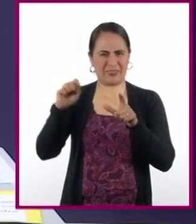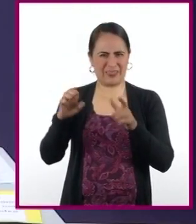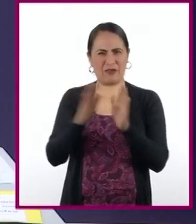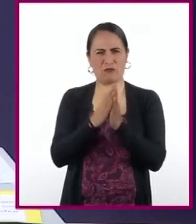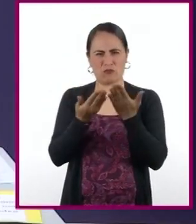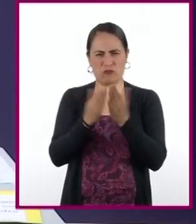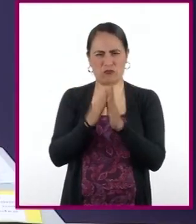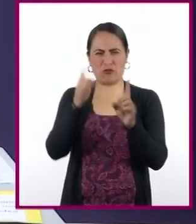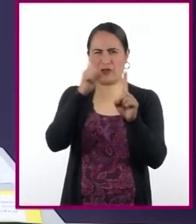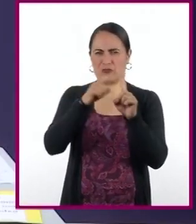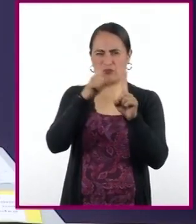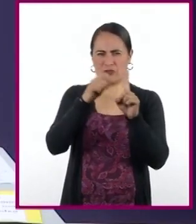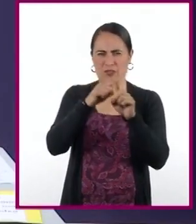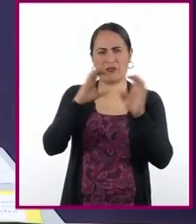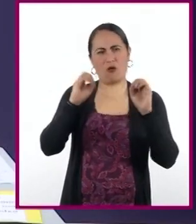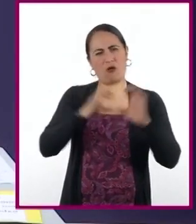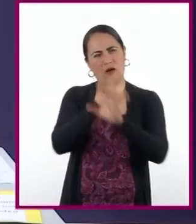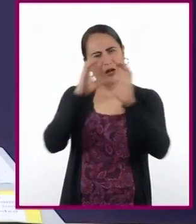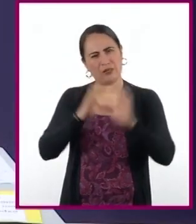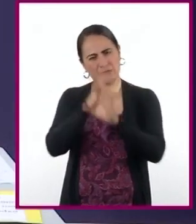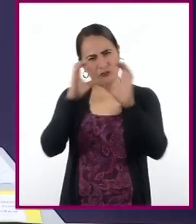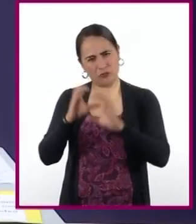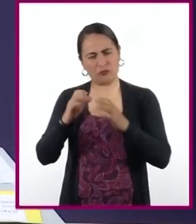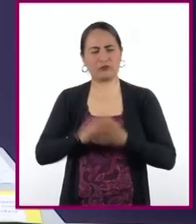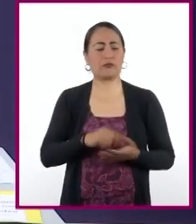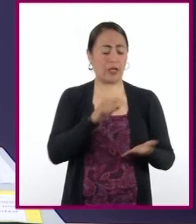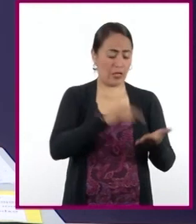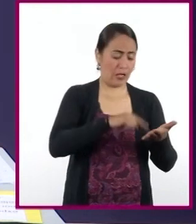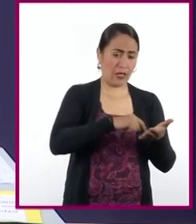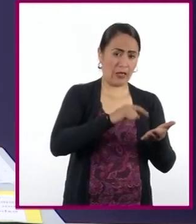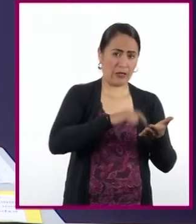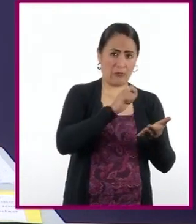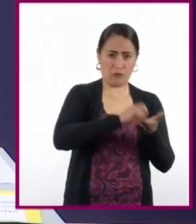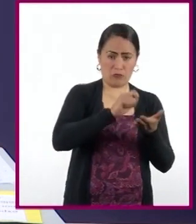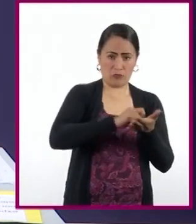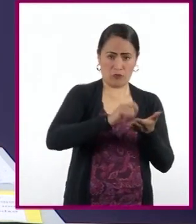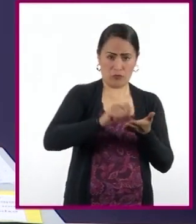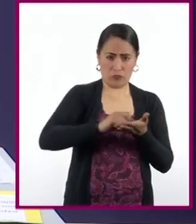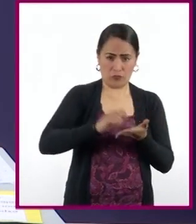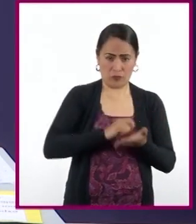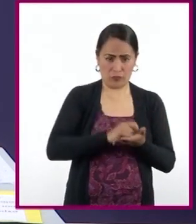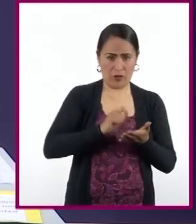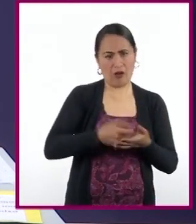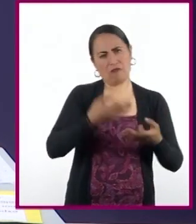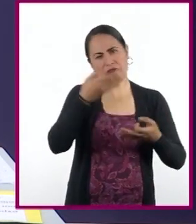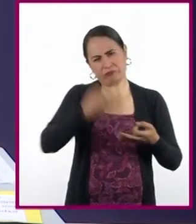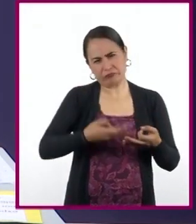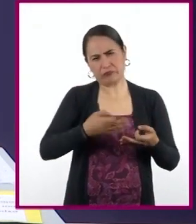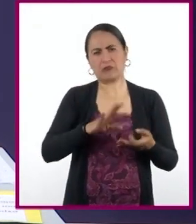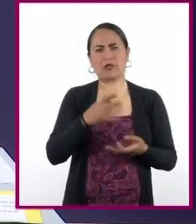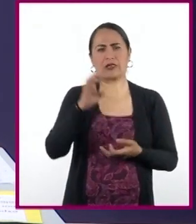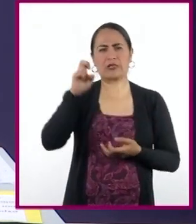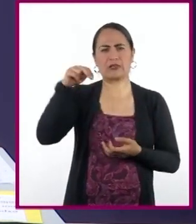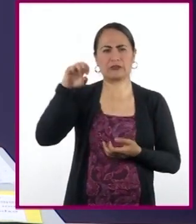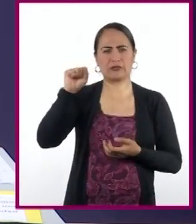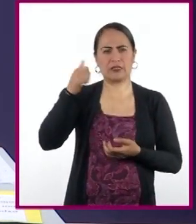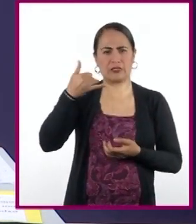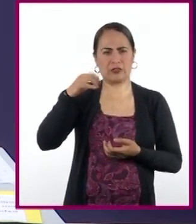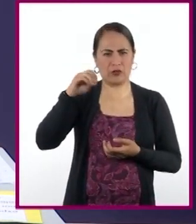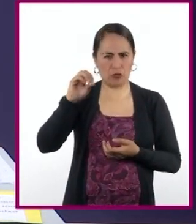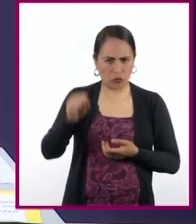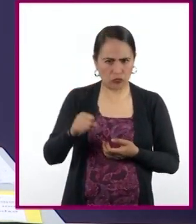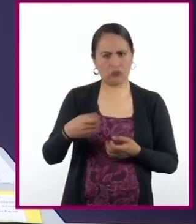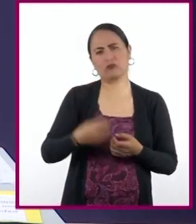canción. Los textos escritos en los que se emplea un lenguaje formal serían los ensayos, los artículos de opinión o